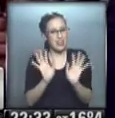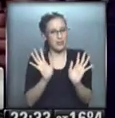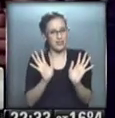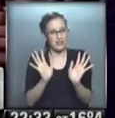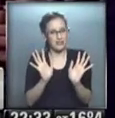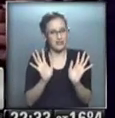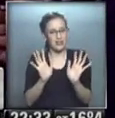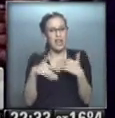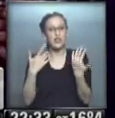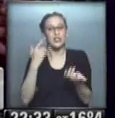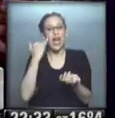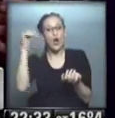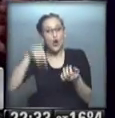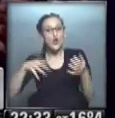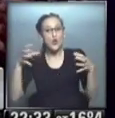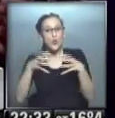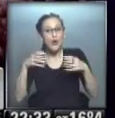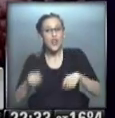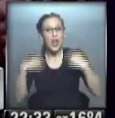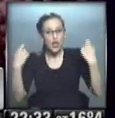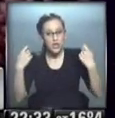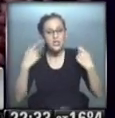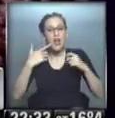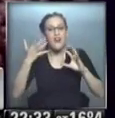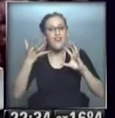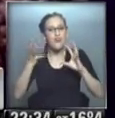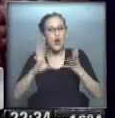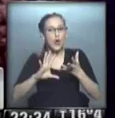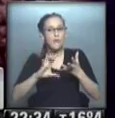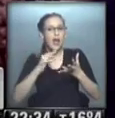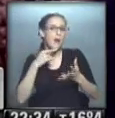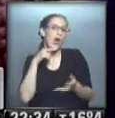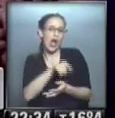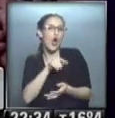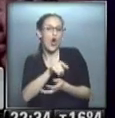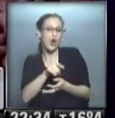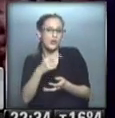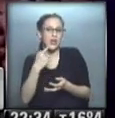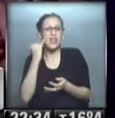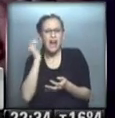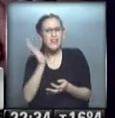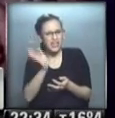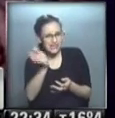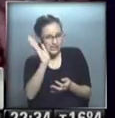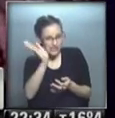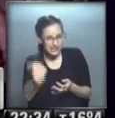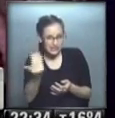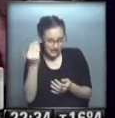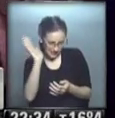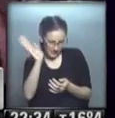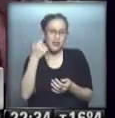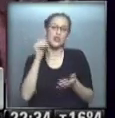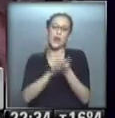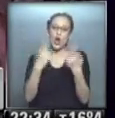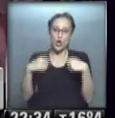de Violadores, se ha visto manchado por diarios como esa crónica diaria. Ya van a tener esos diarios, las cosas que están hablando